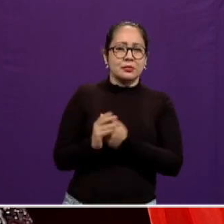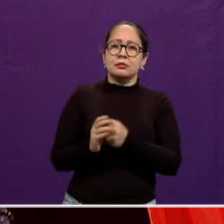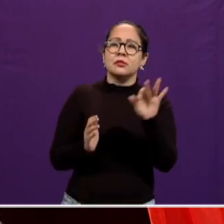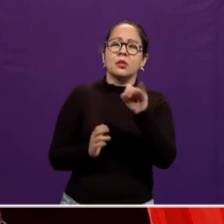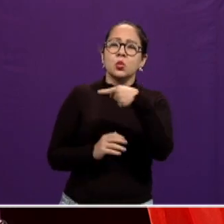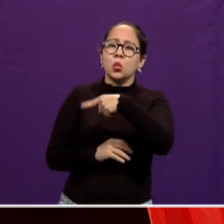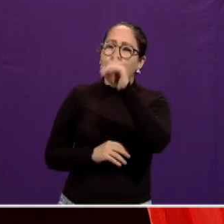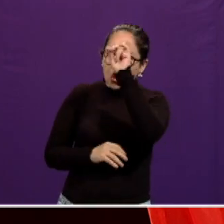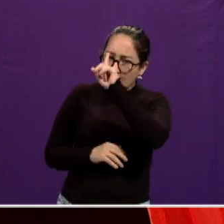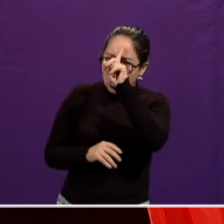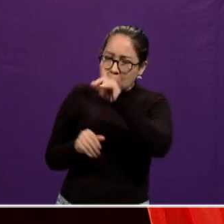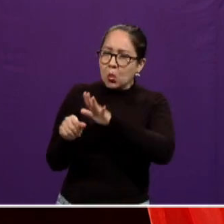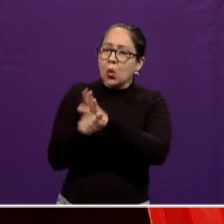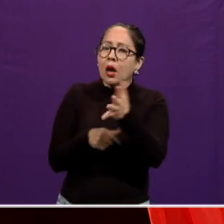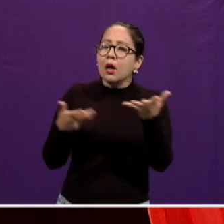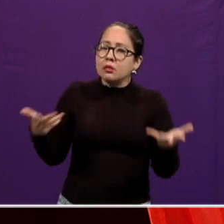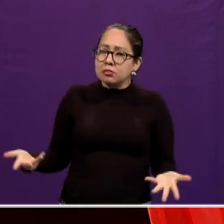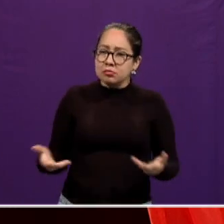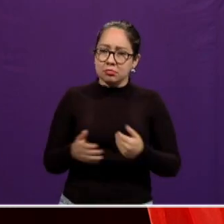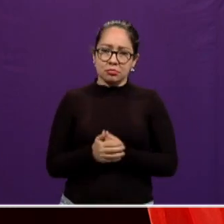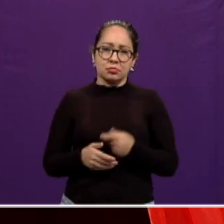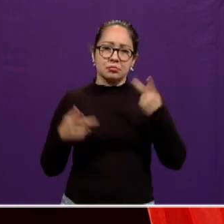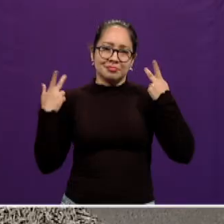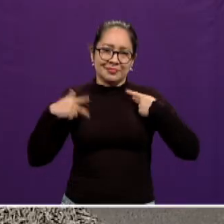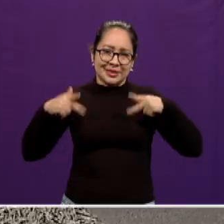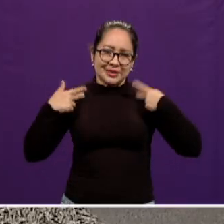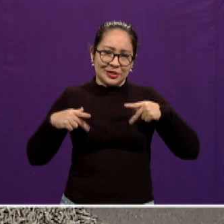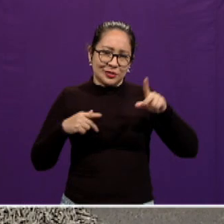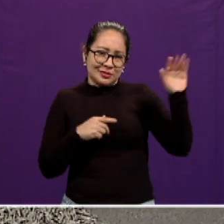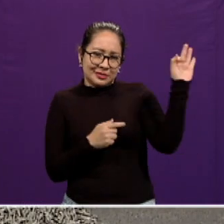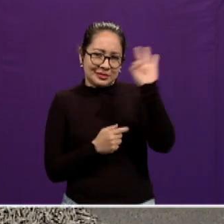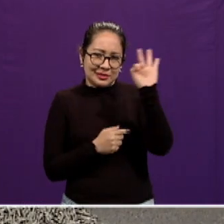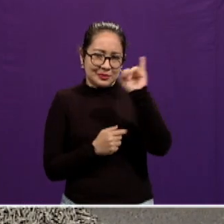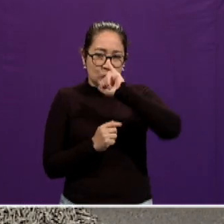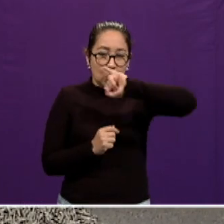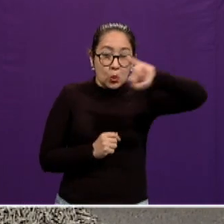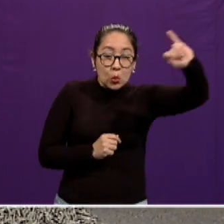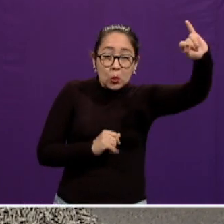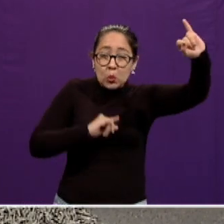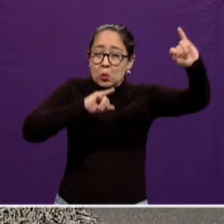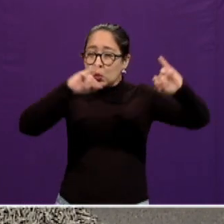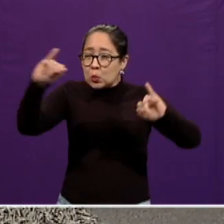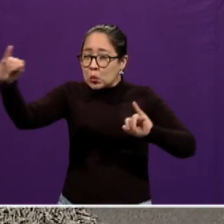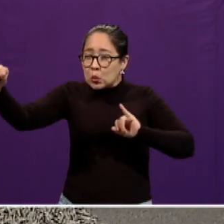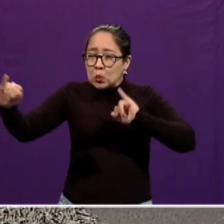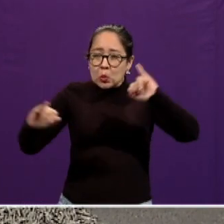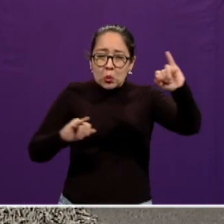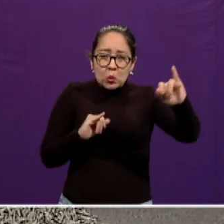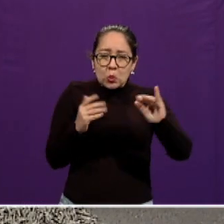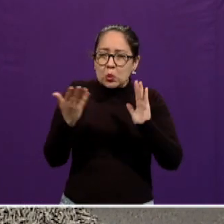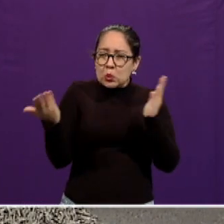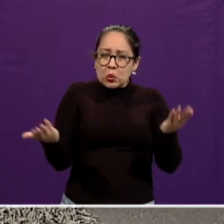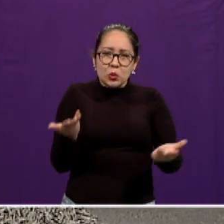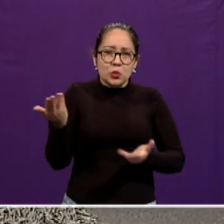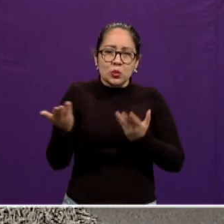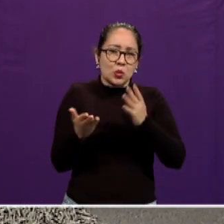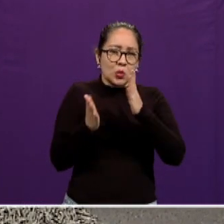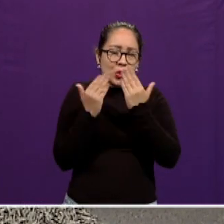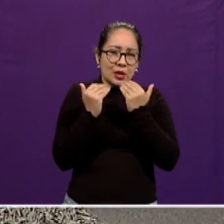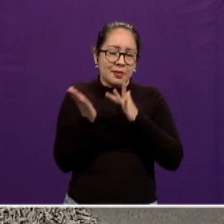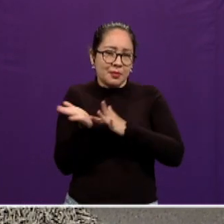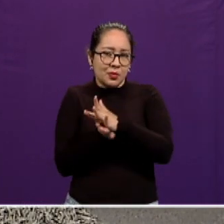darías, por ejemplo, en este asunto? Para personas que están en comunidades más alejadas o que no tienen como al alcance tantos centros de